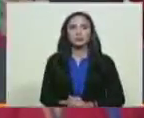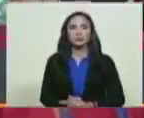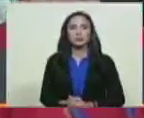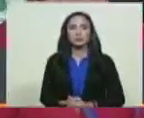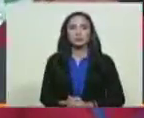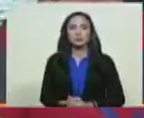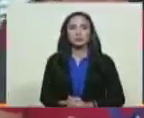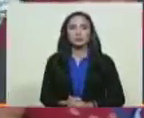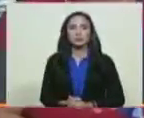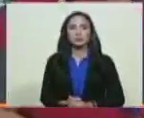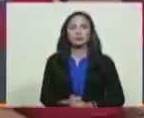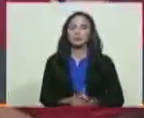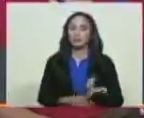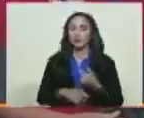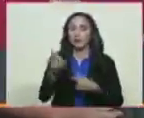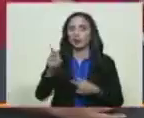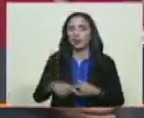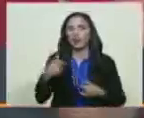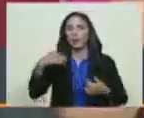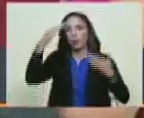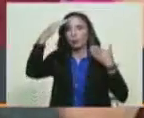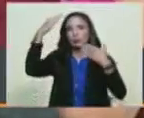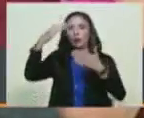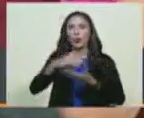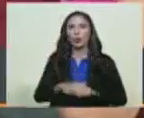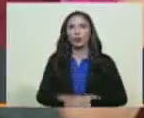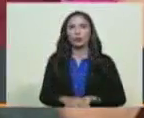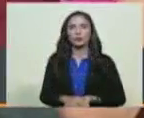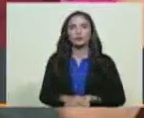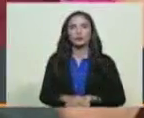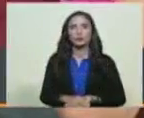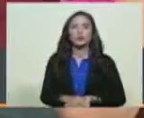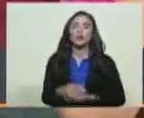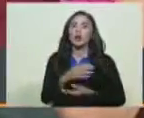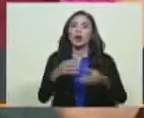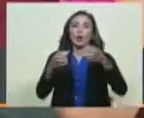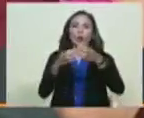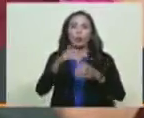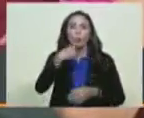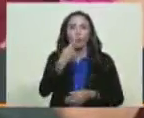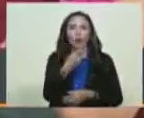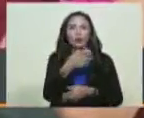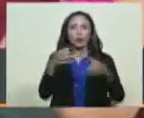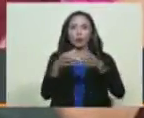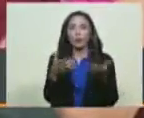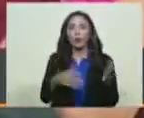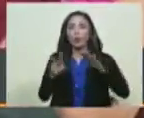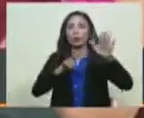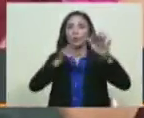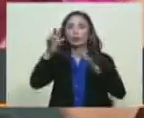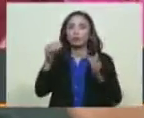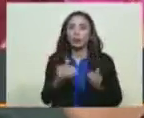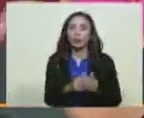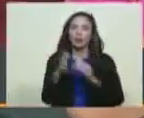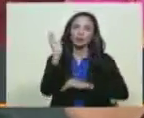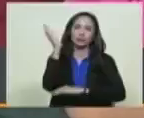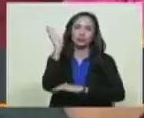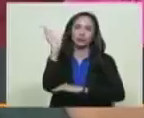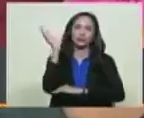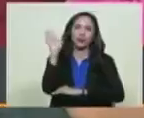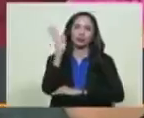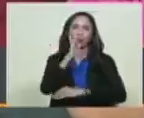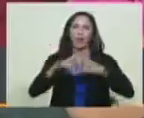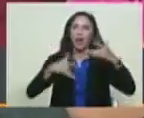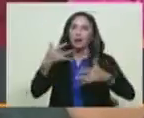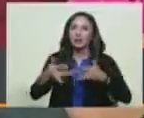también saludar desde acá a las v si fueron más de 12.000 asambleas de